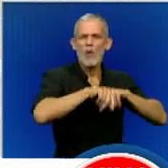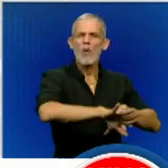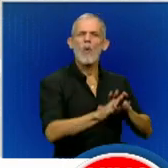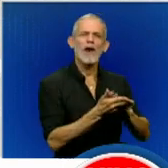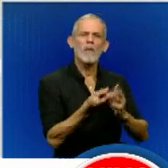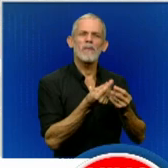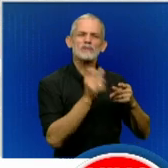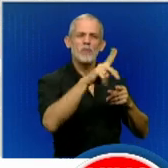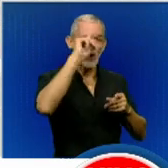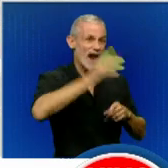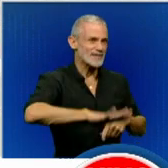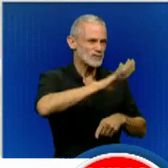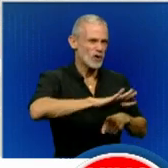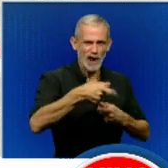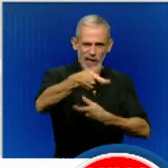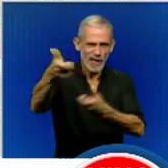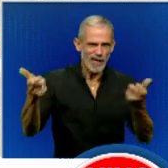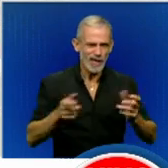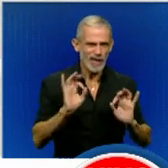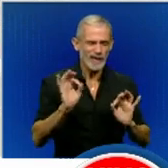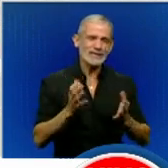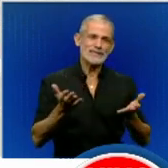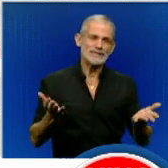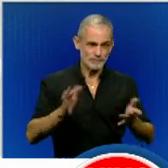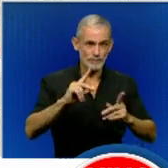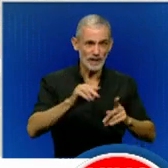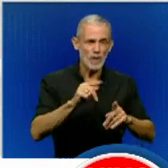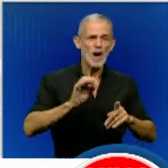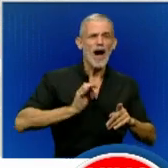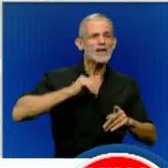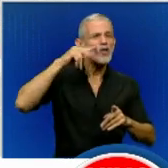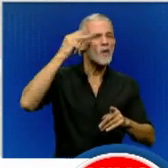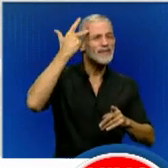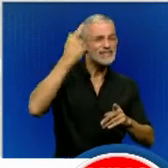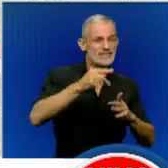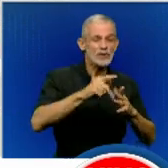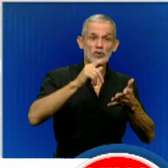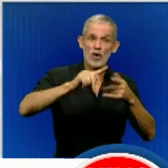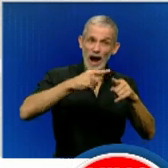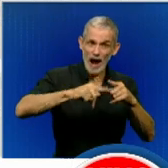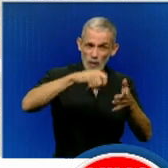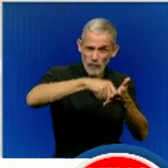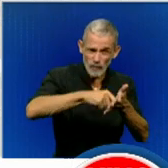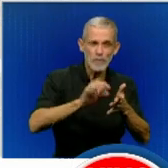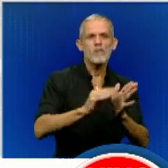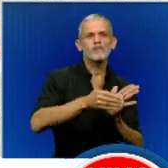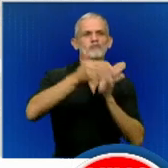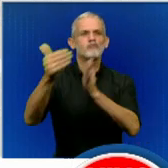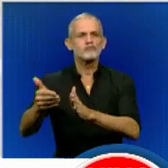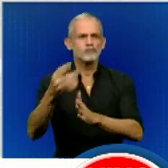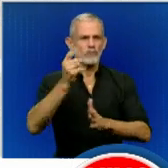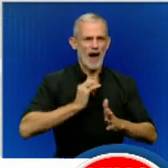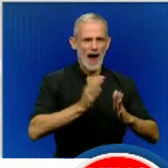nacional qué sucedió luego se prorrogó el en el año 2018 el consenso del año 2017